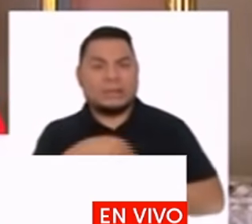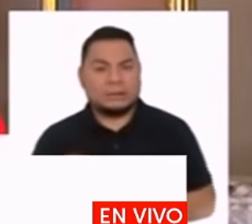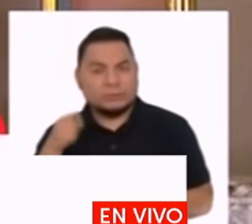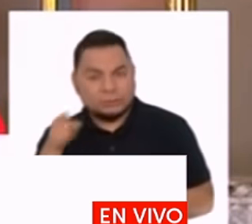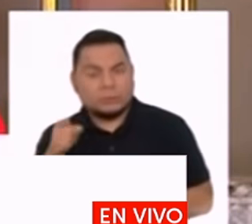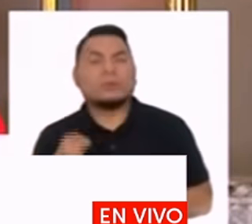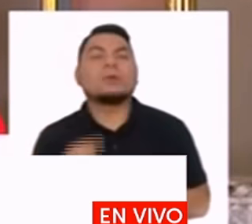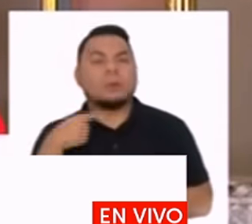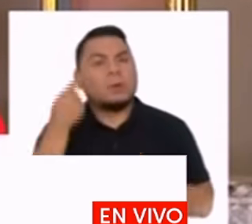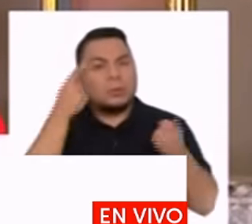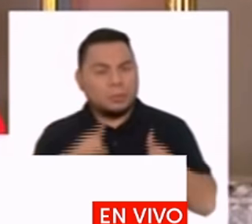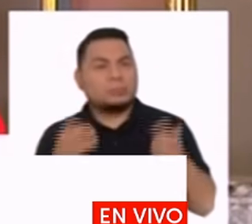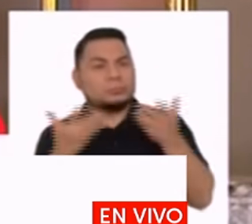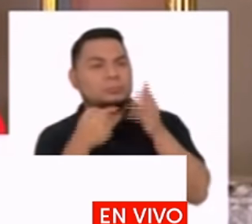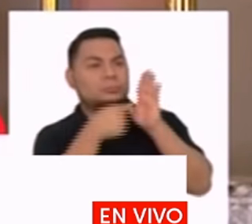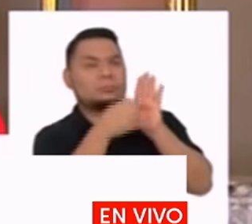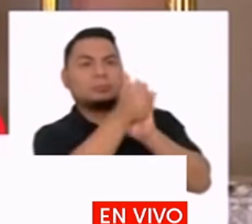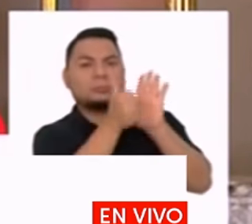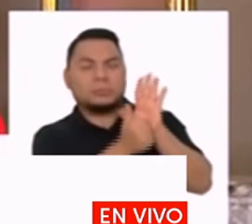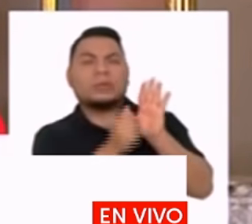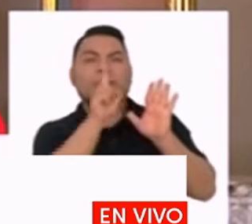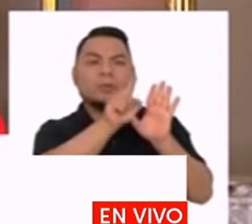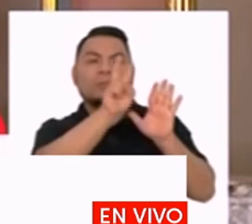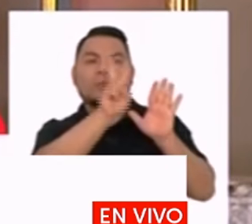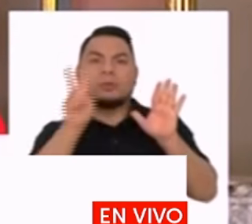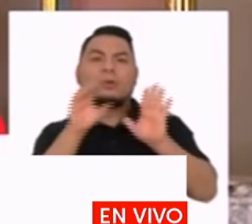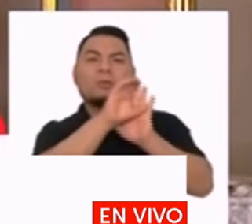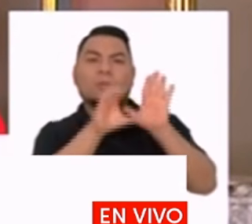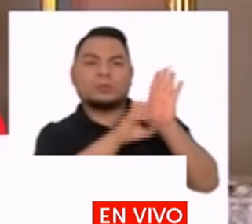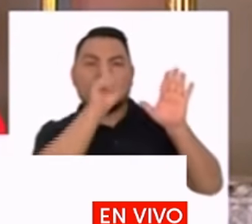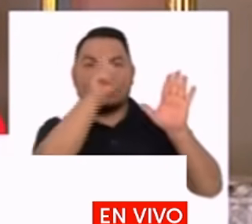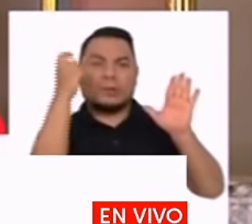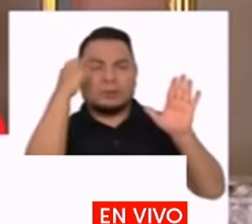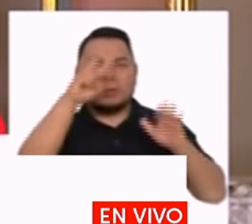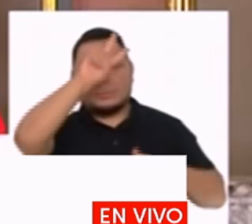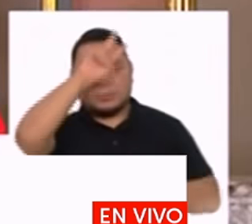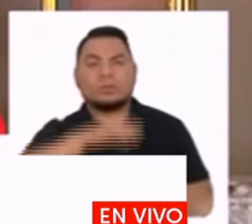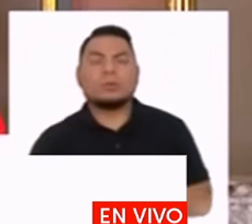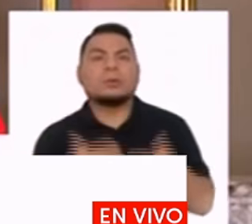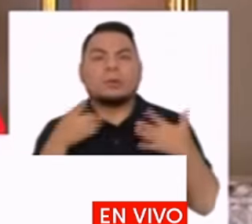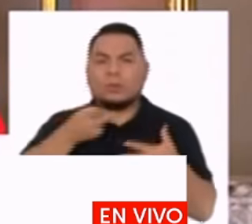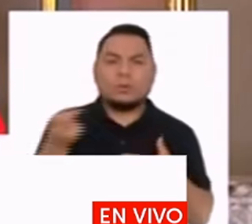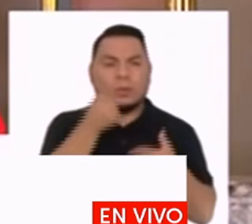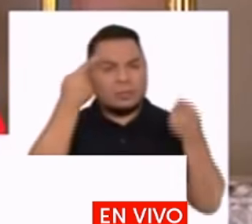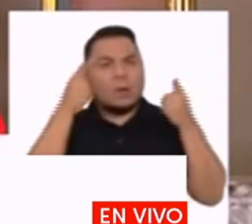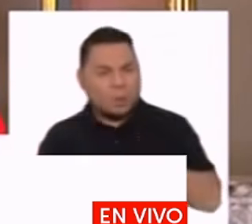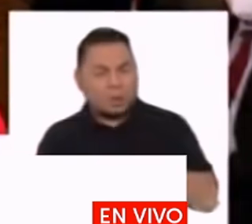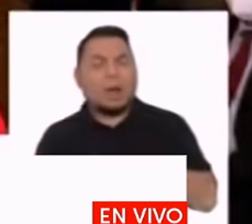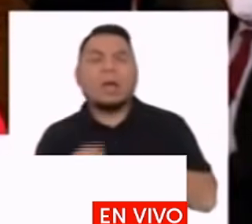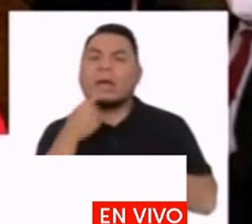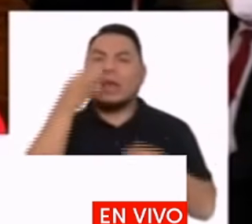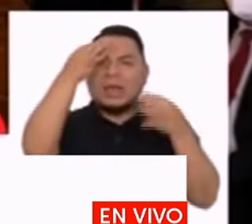Ministros, de conformidad con el artículo 122 de la Constitución Política del Perú y estando acordado,